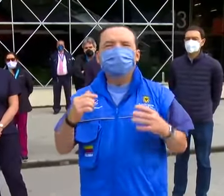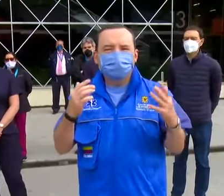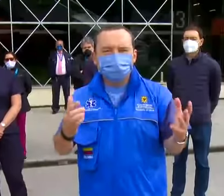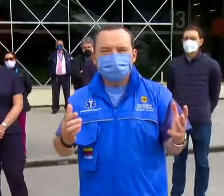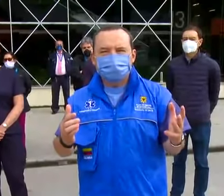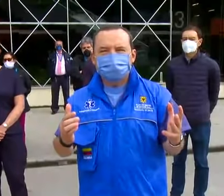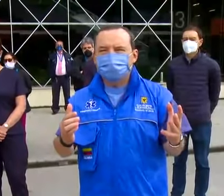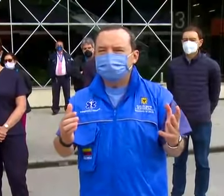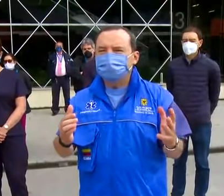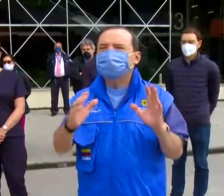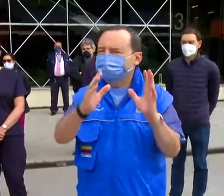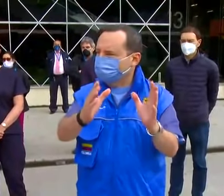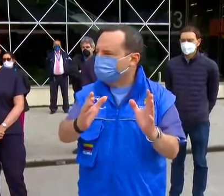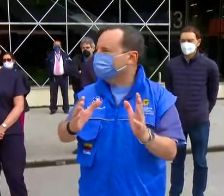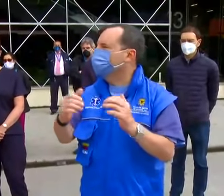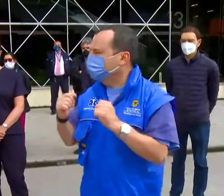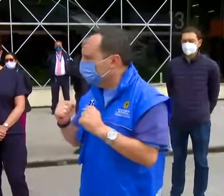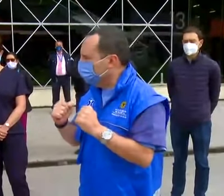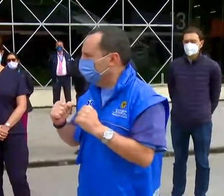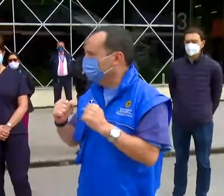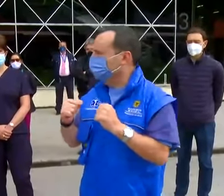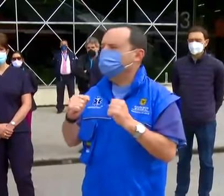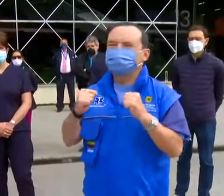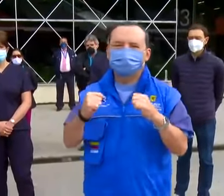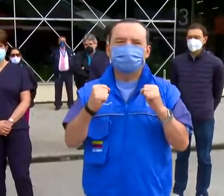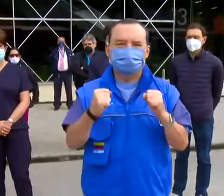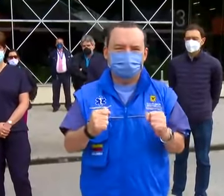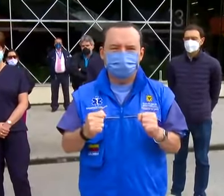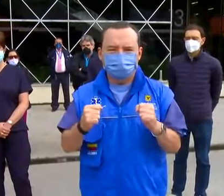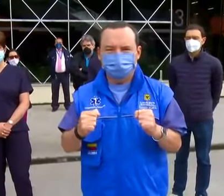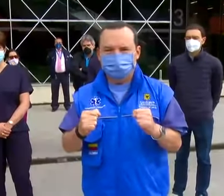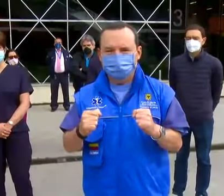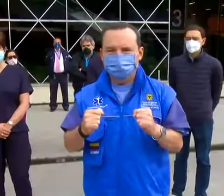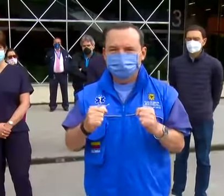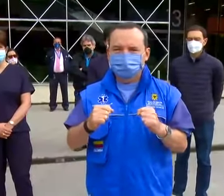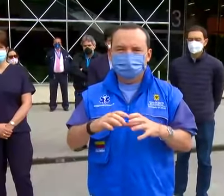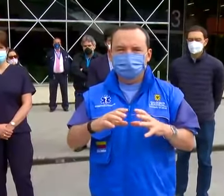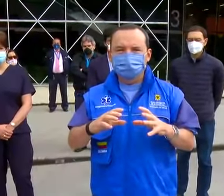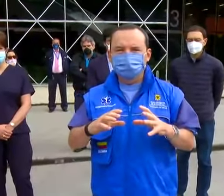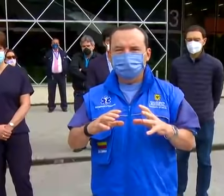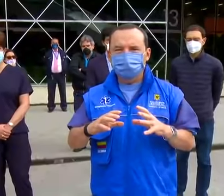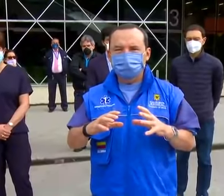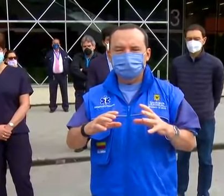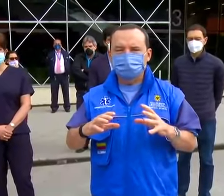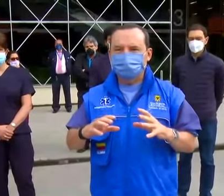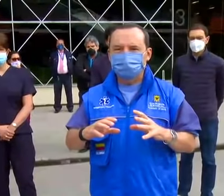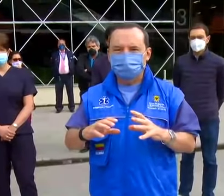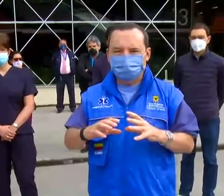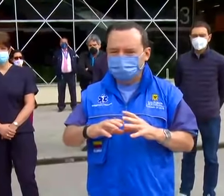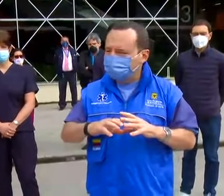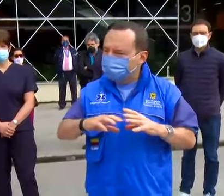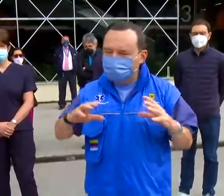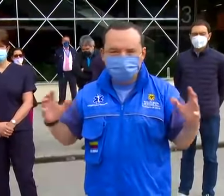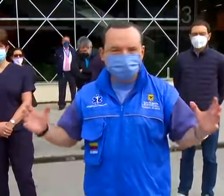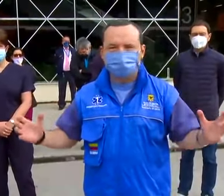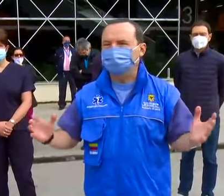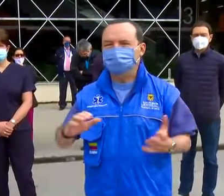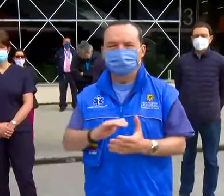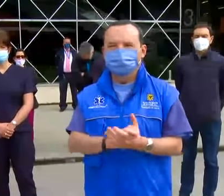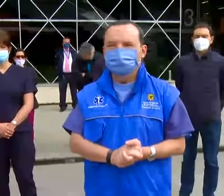entrada, le dijimos a la ciudadanía, quédese en casa, llámenos que nosotros le atendemos telefónicamente, y en el 123 hemos crecido de manera